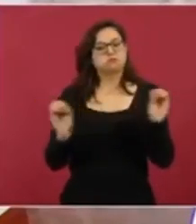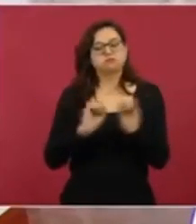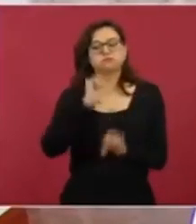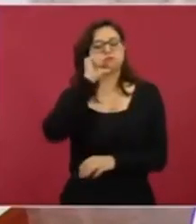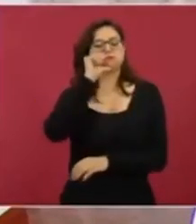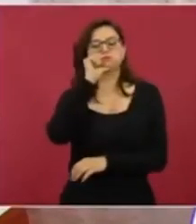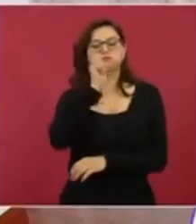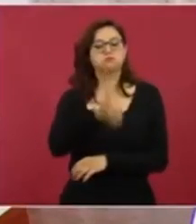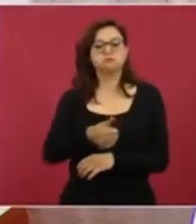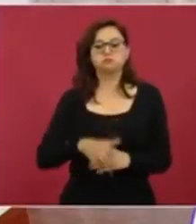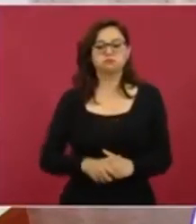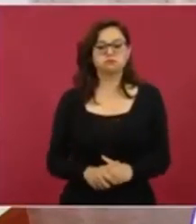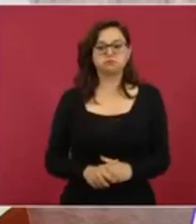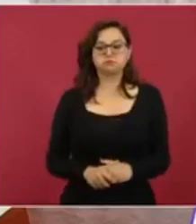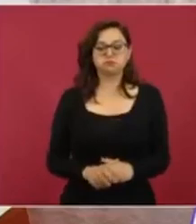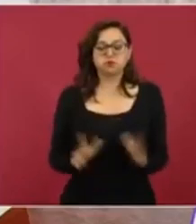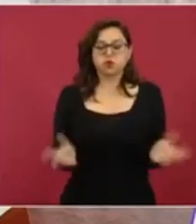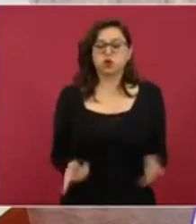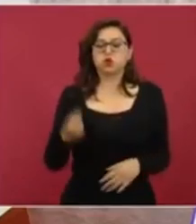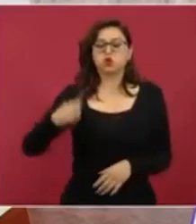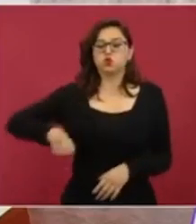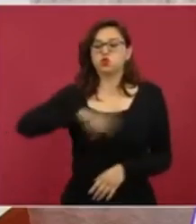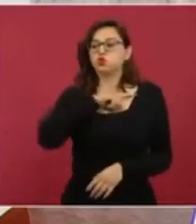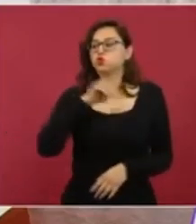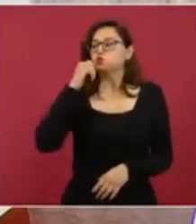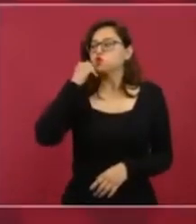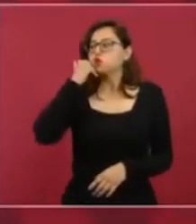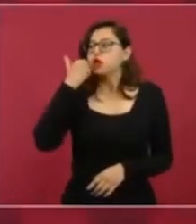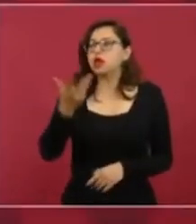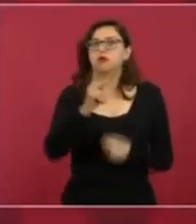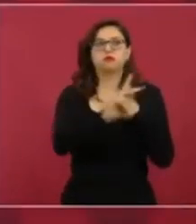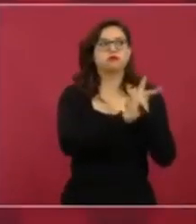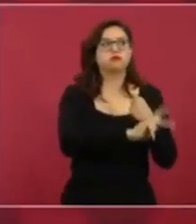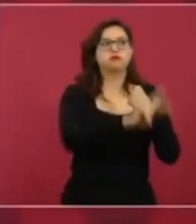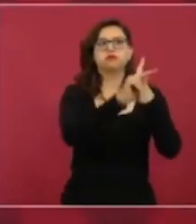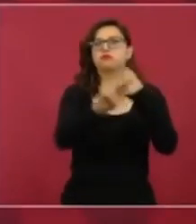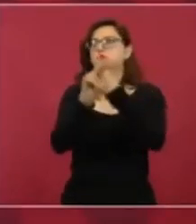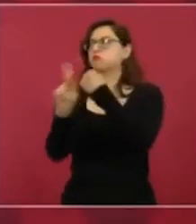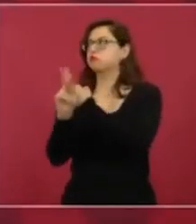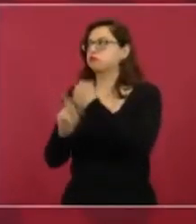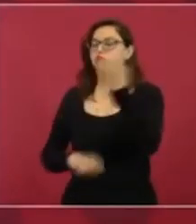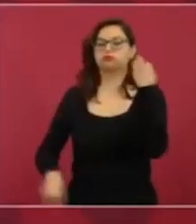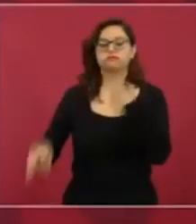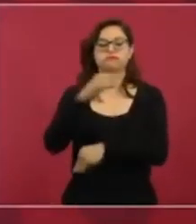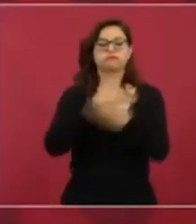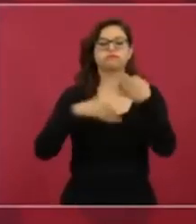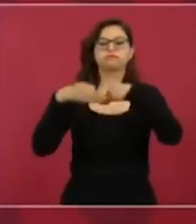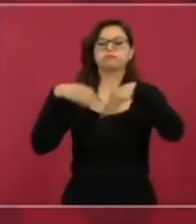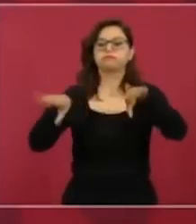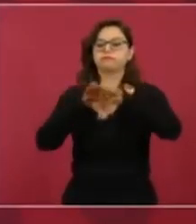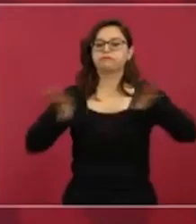porque queremos mantener buenas relaciones con todos los gobiernos del mundo